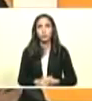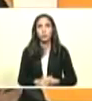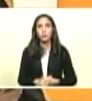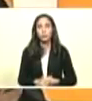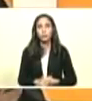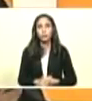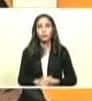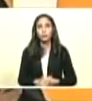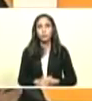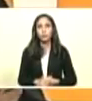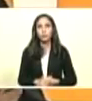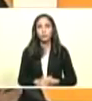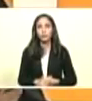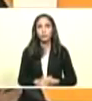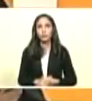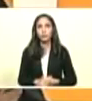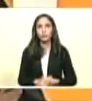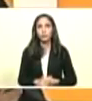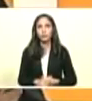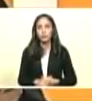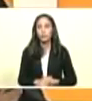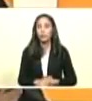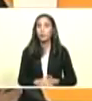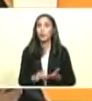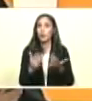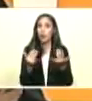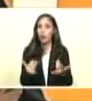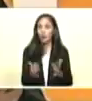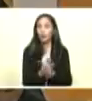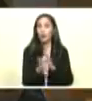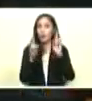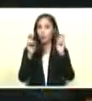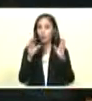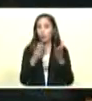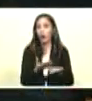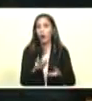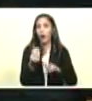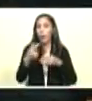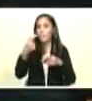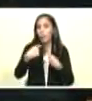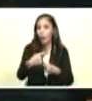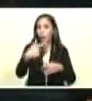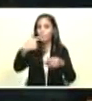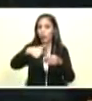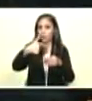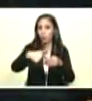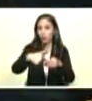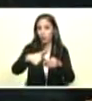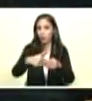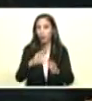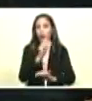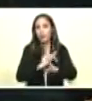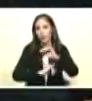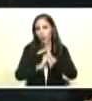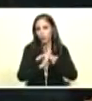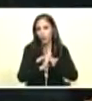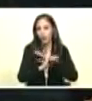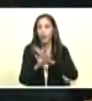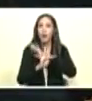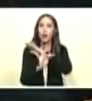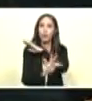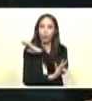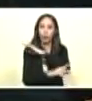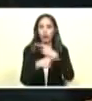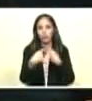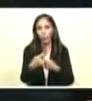Fíjense ustedes, vamos a establecer los nuevos servicios de gasolina internacionales. En la frontera